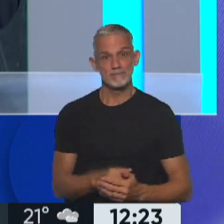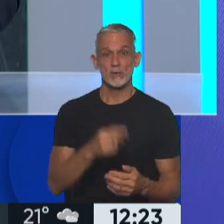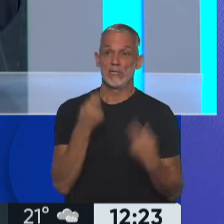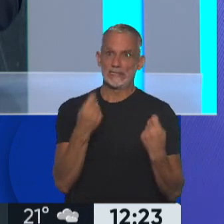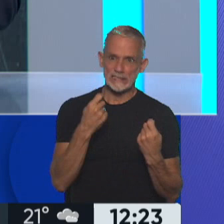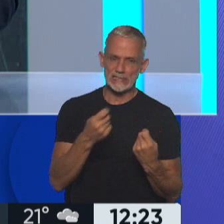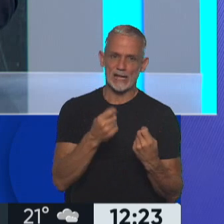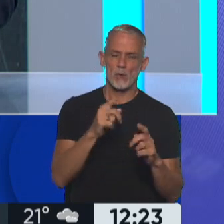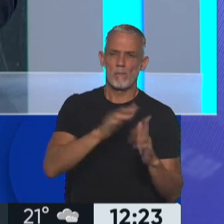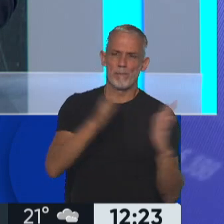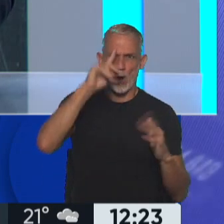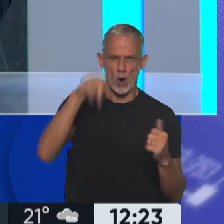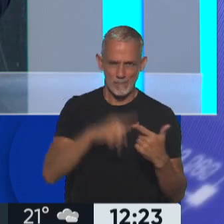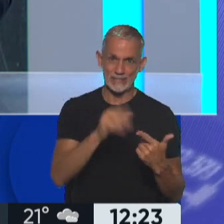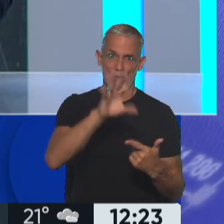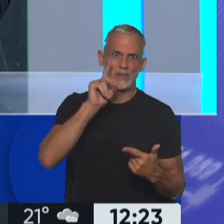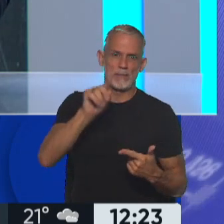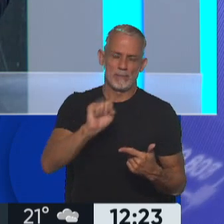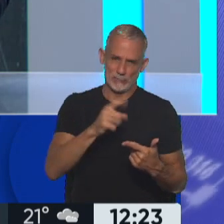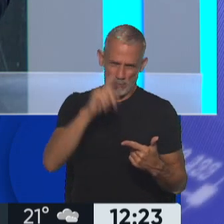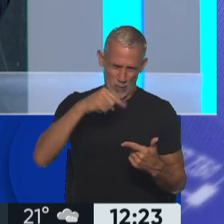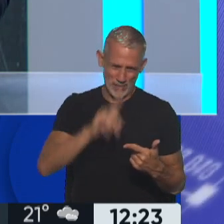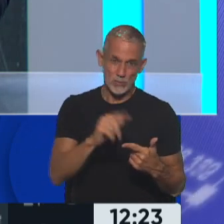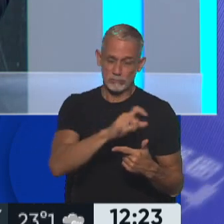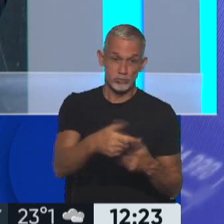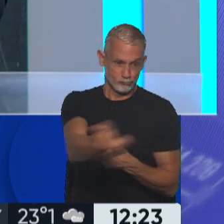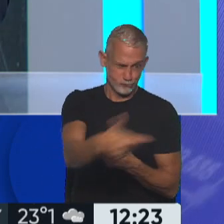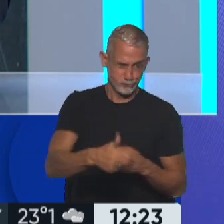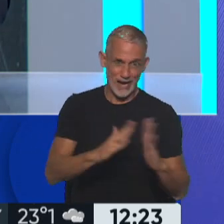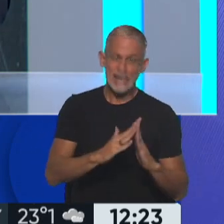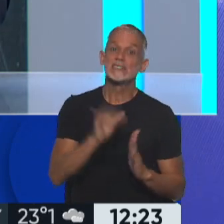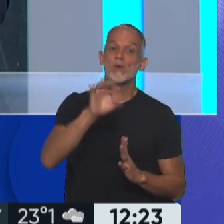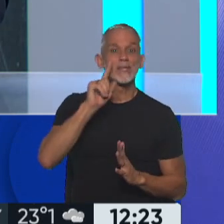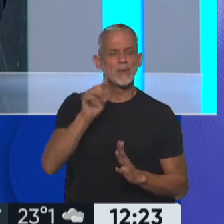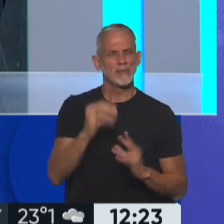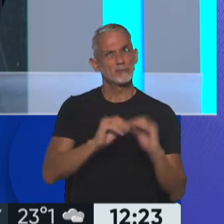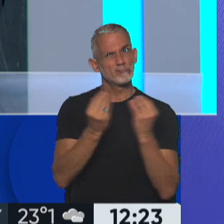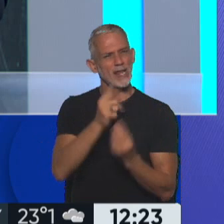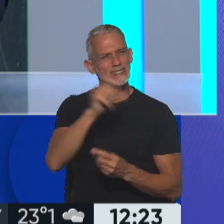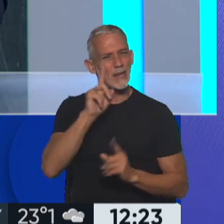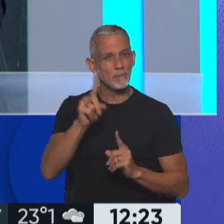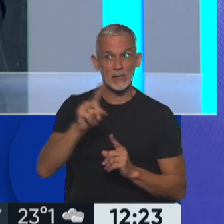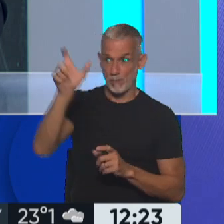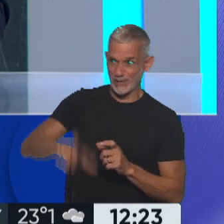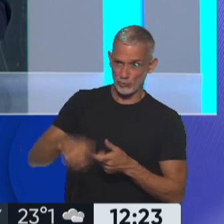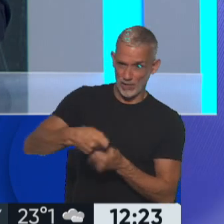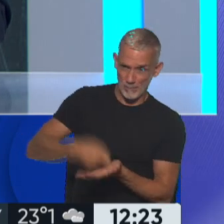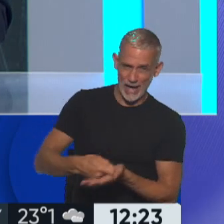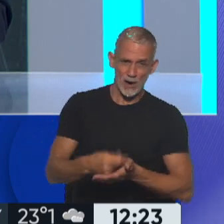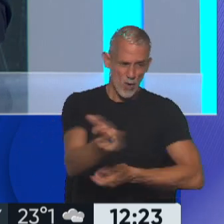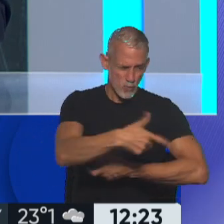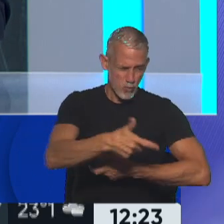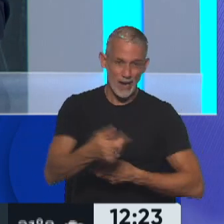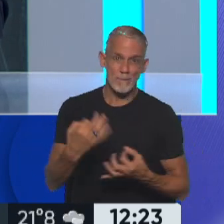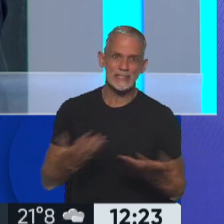Entonces, necesitas 50.000 pesos para eso. Si querés fumigar tu casa, otros 50.000 a 100.000 pesos para el fumigador. Sí. Además, acá la fumigación es